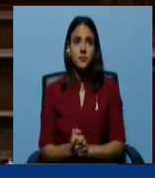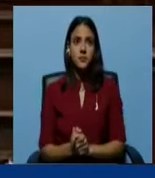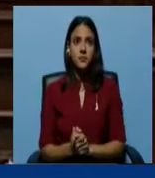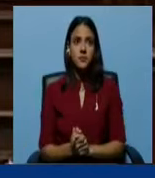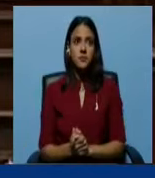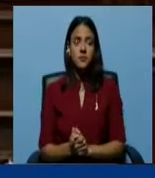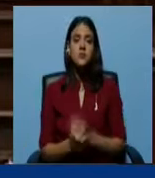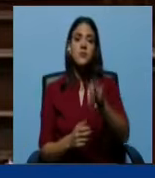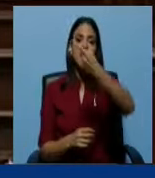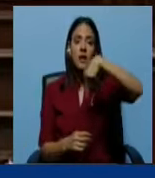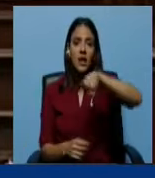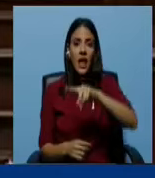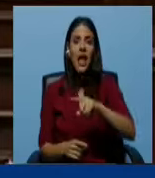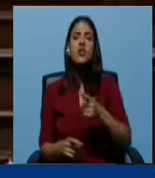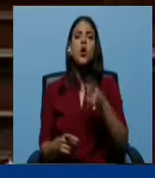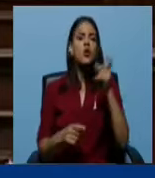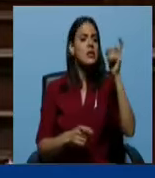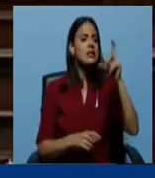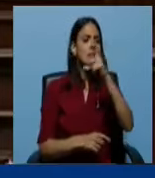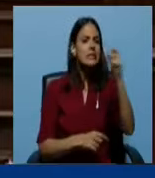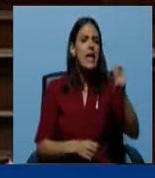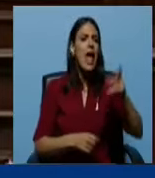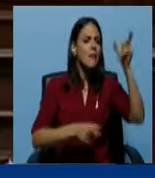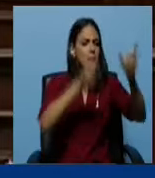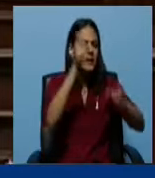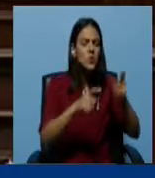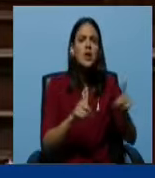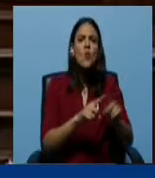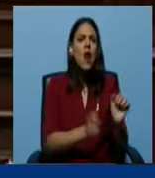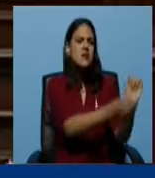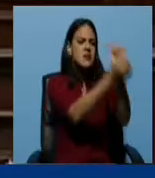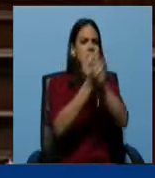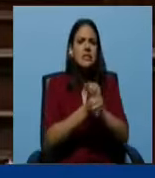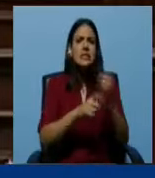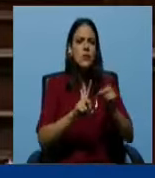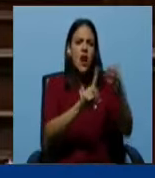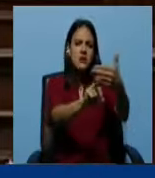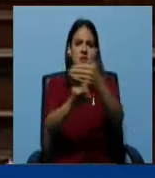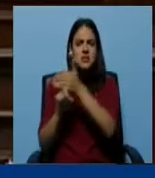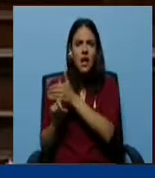Se habla de 100 millones de africanos y africanas secuestrados. ¿Por quién?